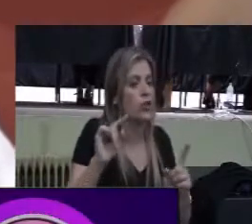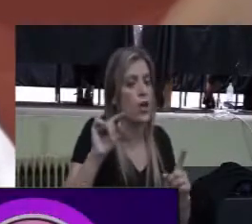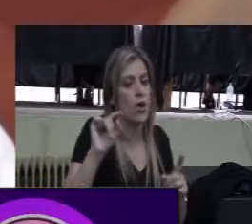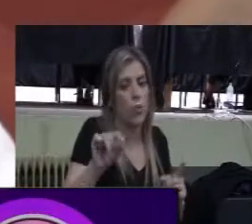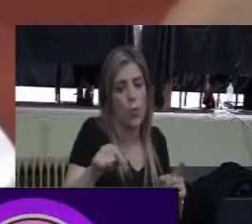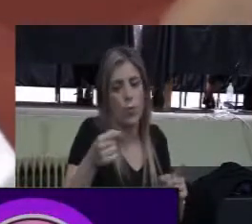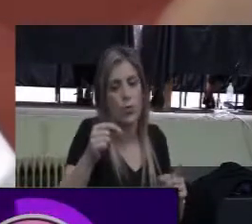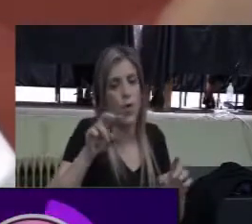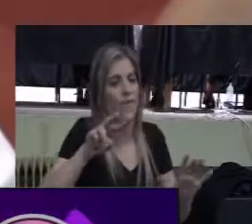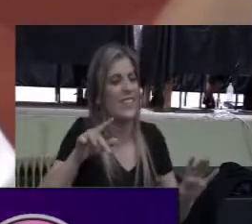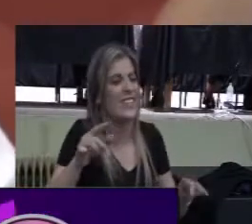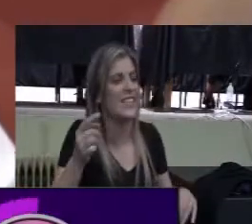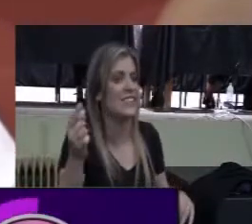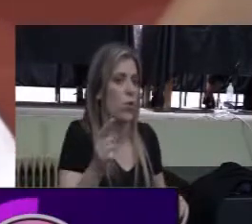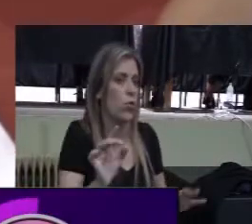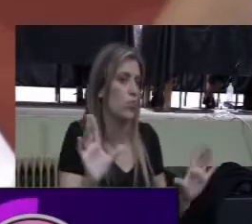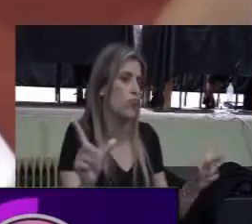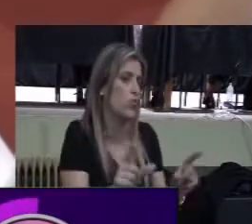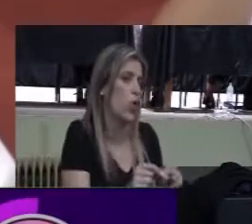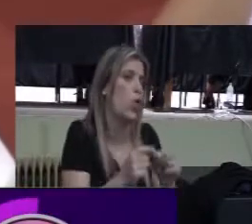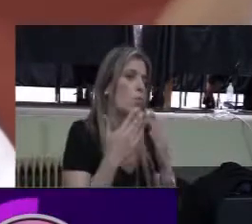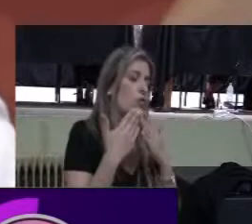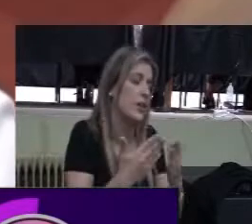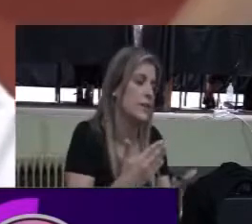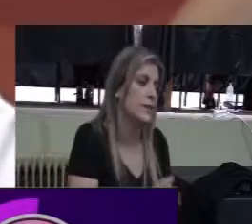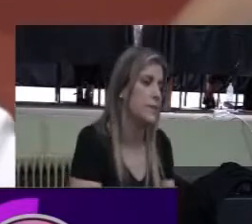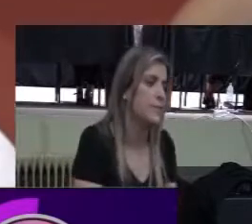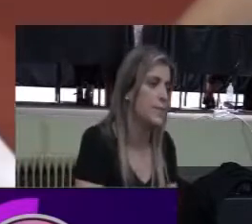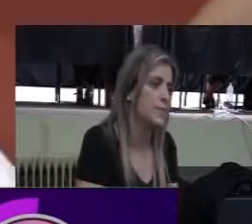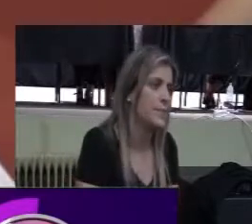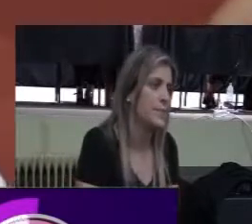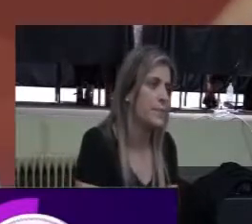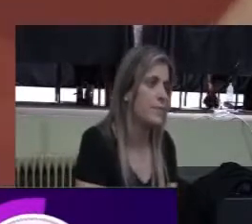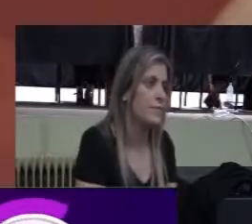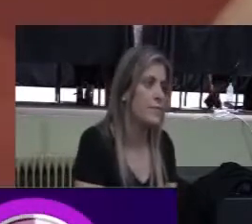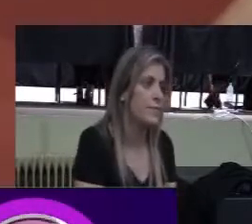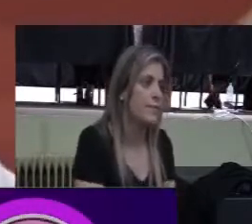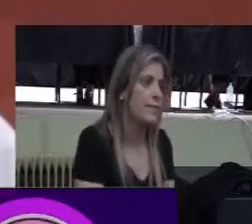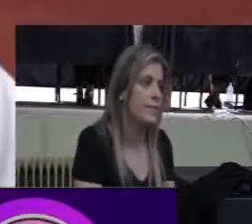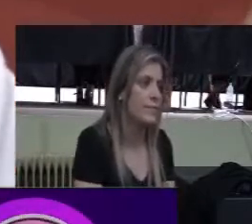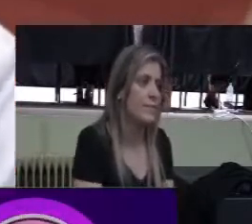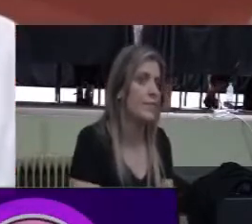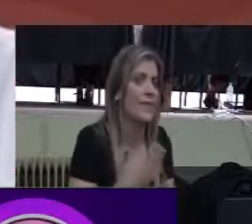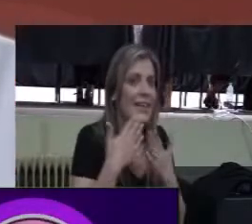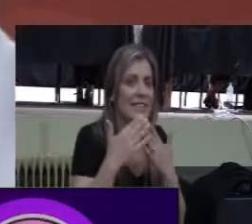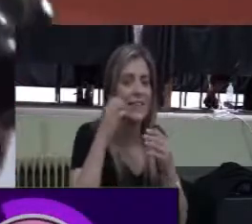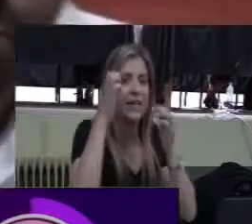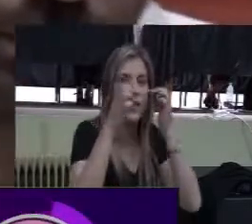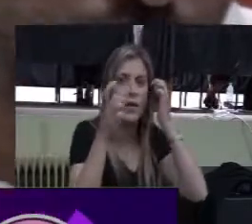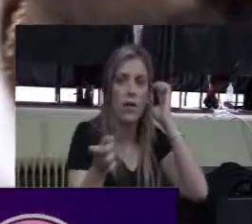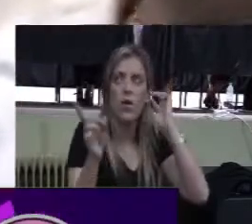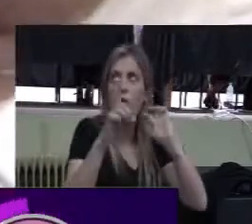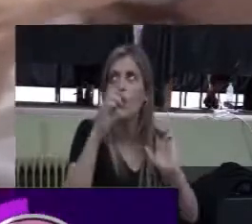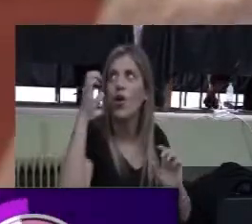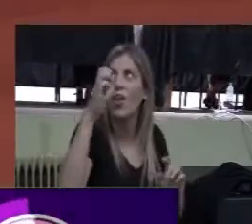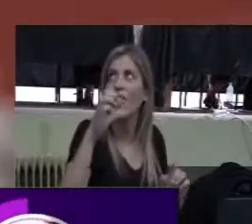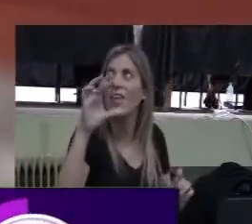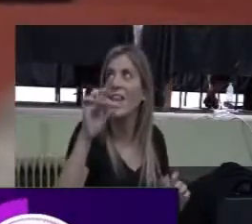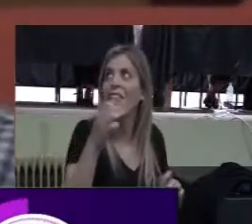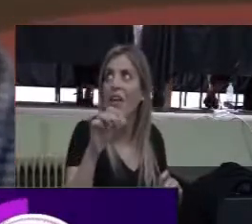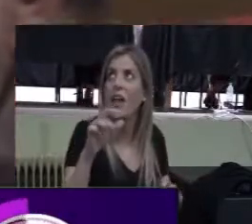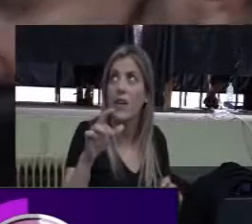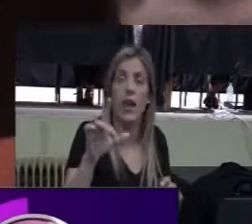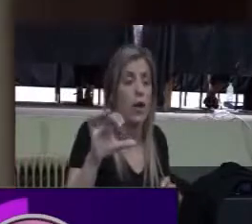Partido Colorado Ballista, y creímos que era una buena oportunidad para empezar a reivindicarlo, ¿no? Va a ser una